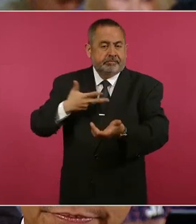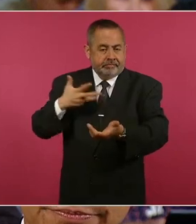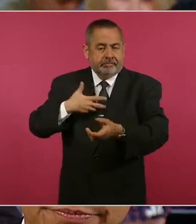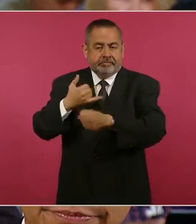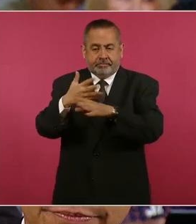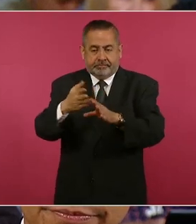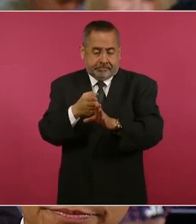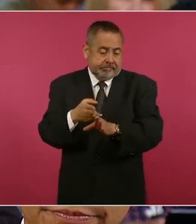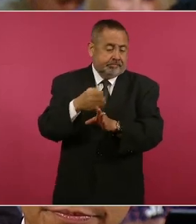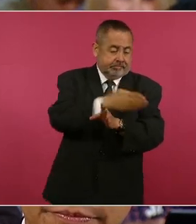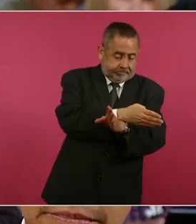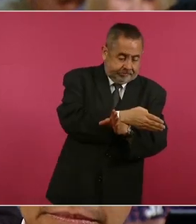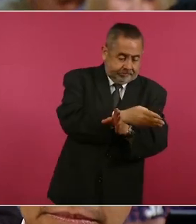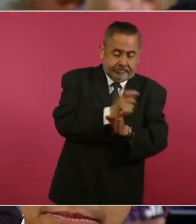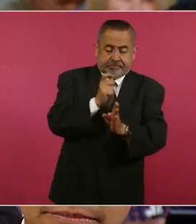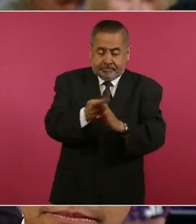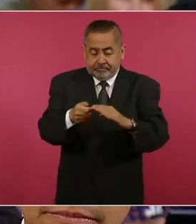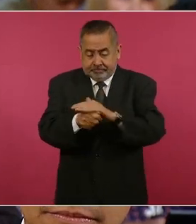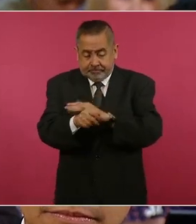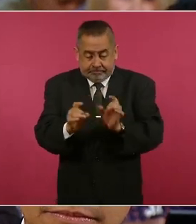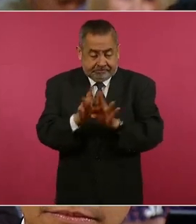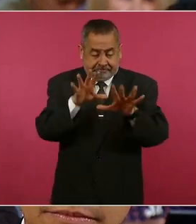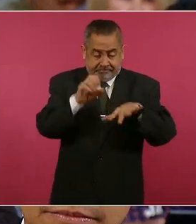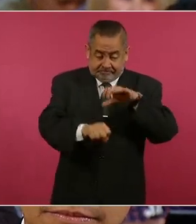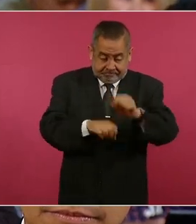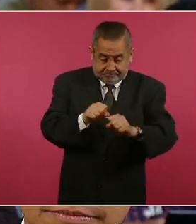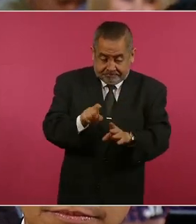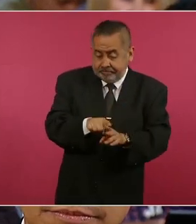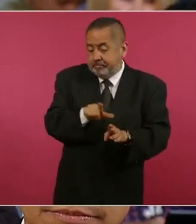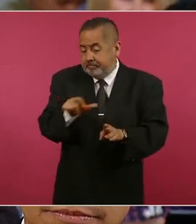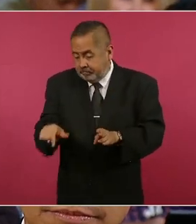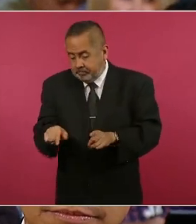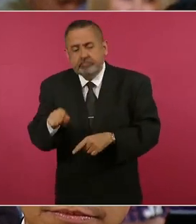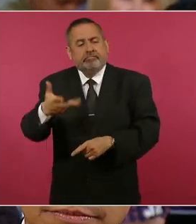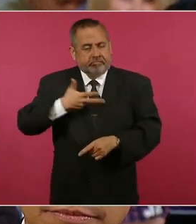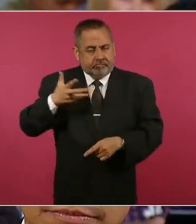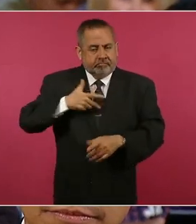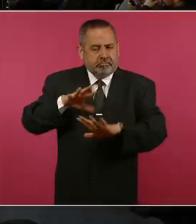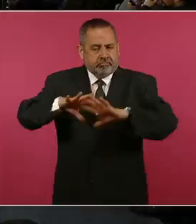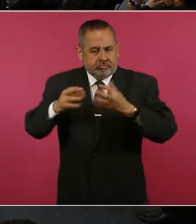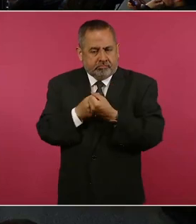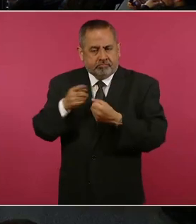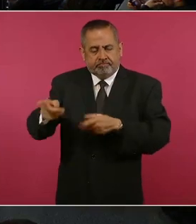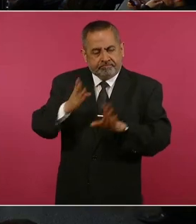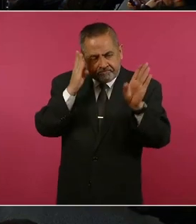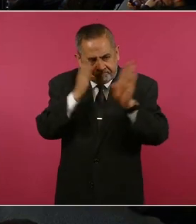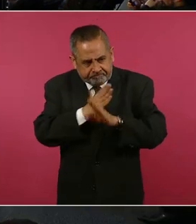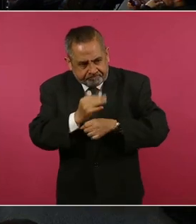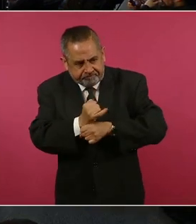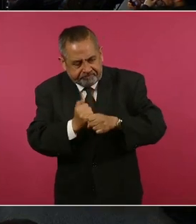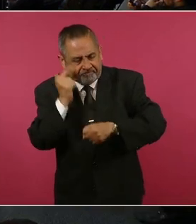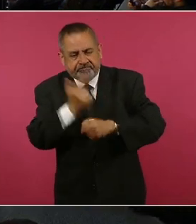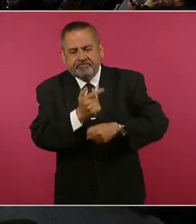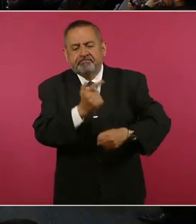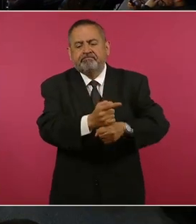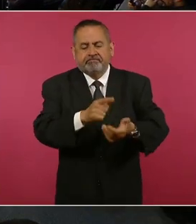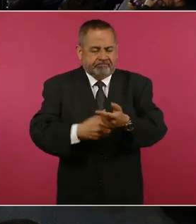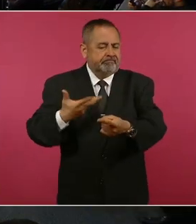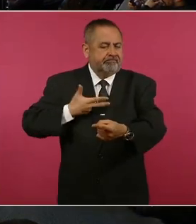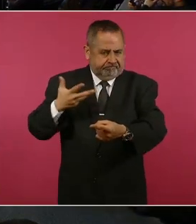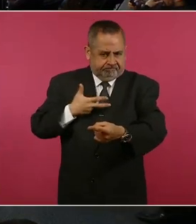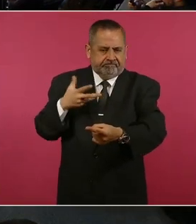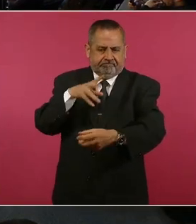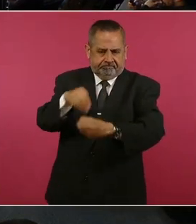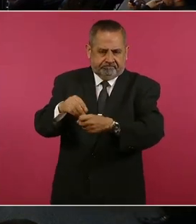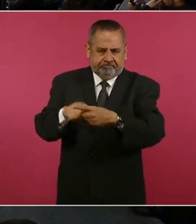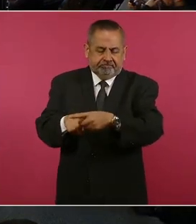antes, durante y después de lo sucedido, esto en septiembre de 2014, con aparatos de inteligencia y, bueno, alguna de ella dentro